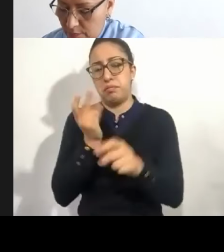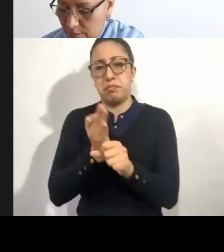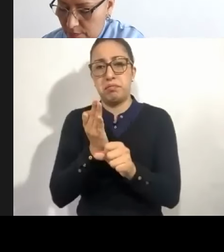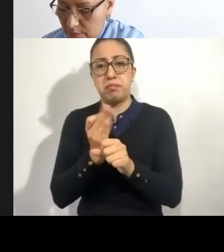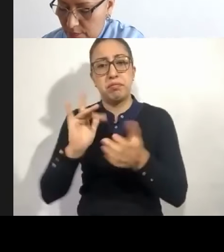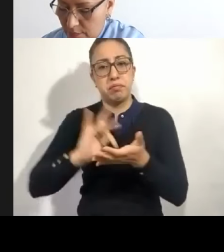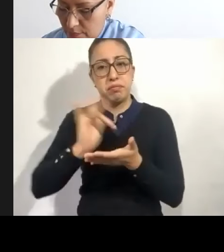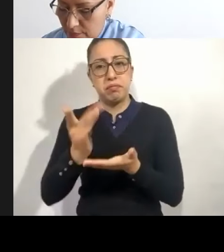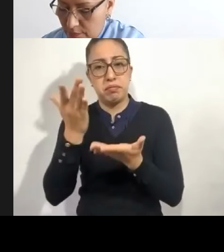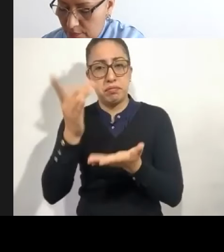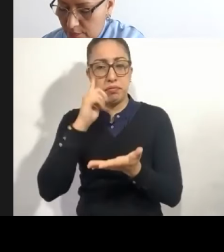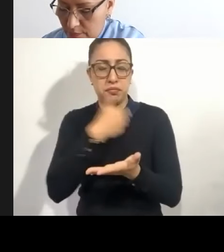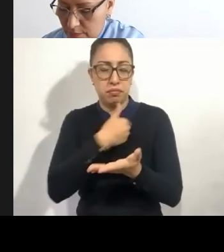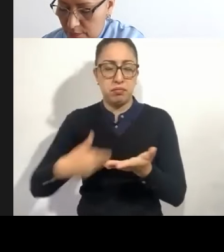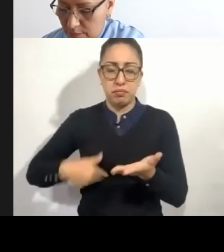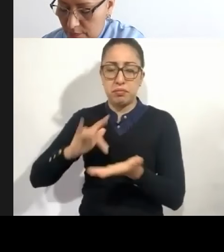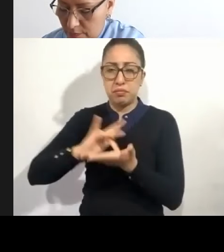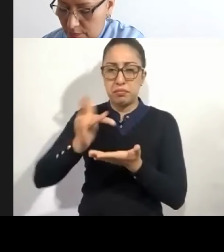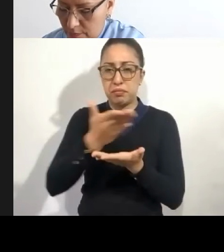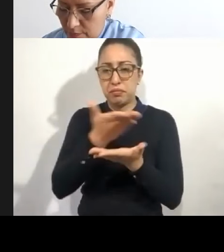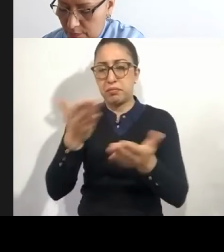diputada presidenta. Gracias, compañeros y compañeras.